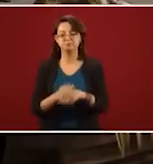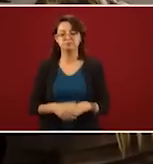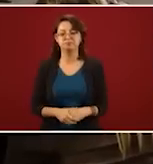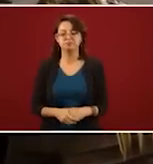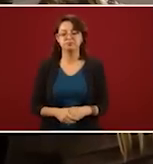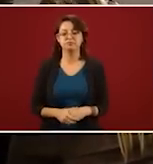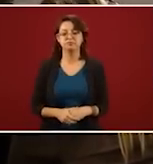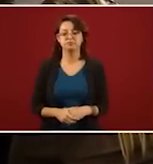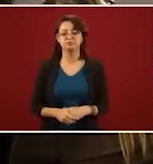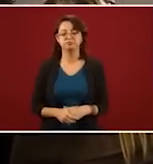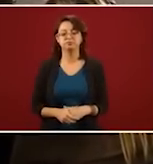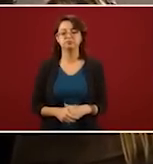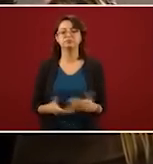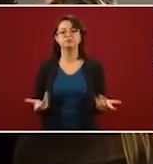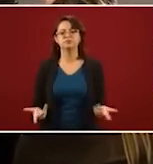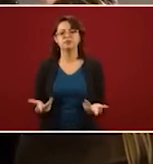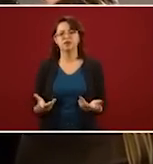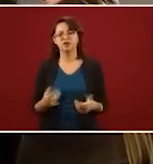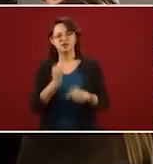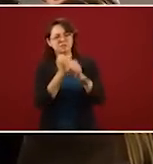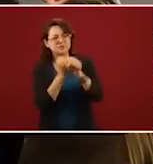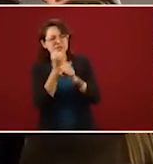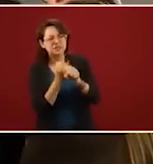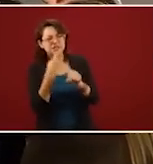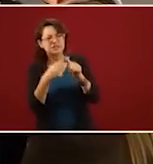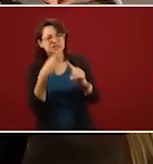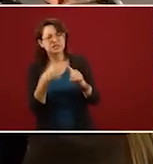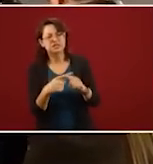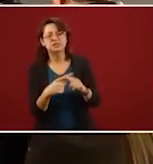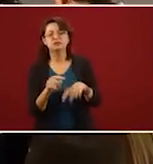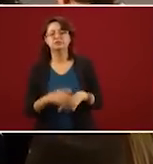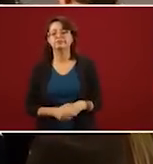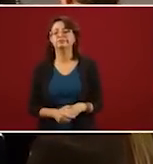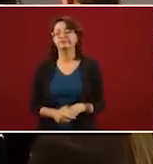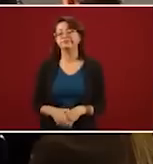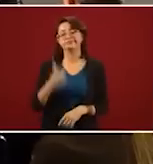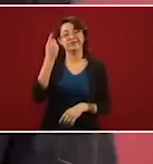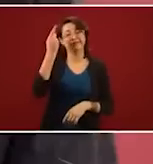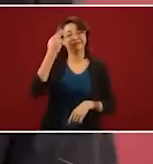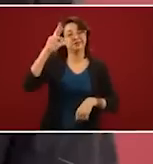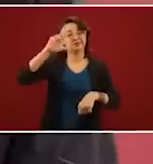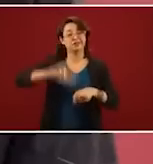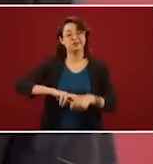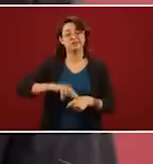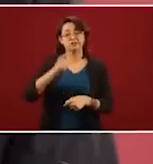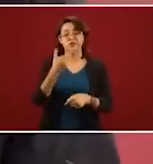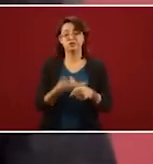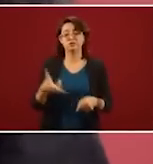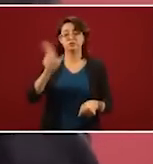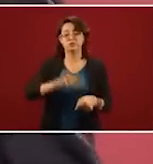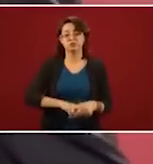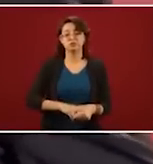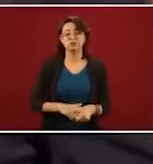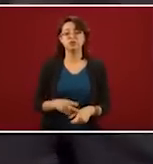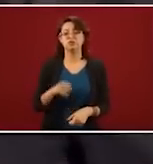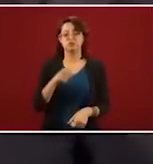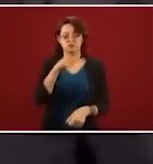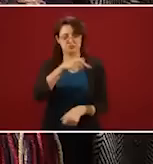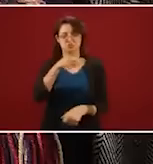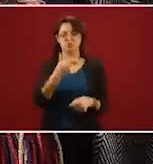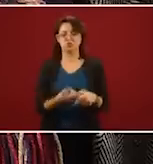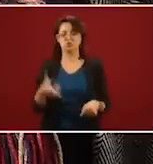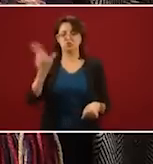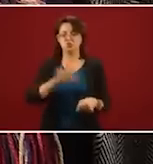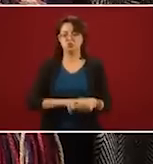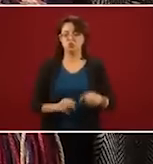sobre lo que… ¿Contra sí, quiénes serían en concreto? Contra los directores. ¿De qué hospitales? De este hospital. ¿De